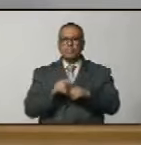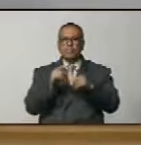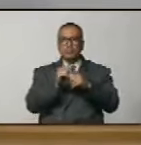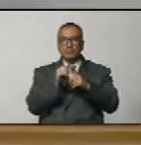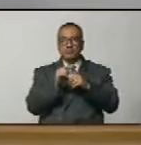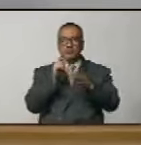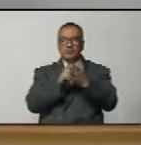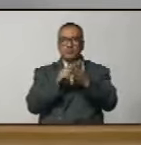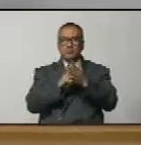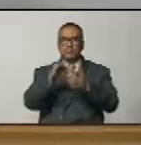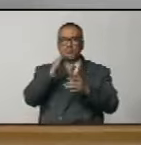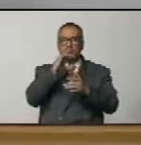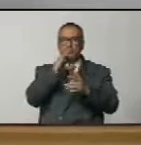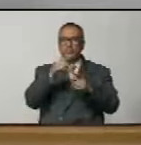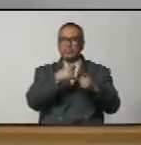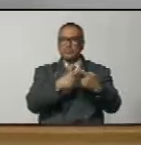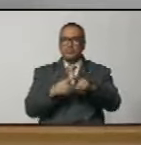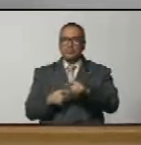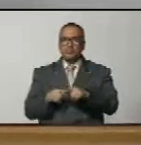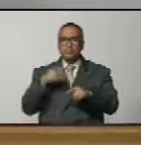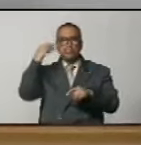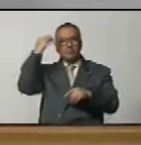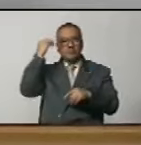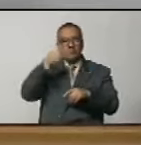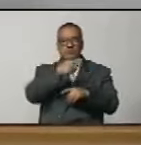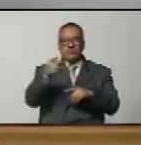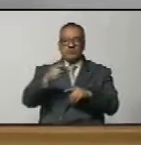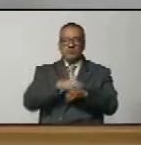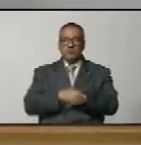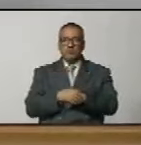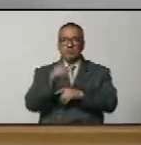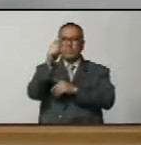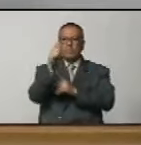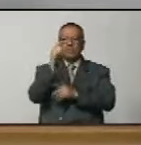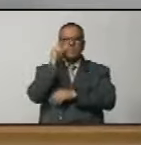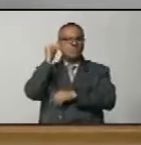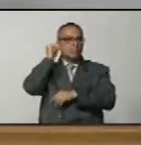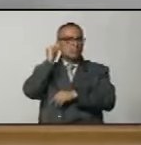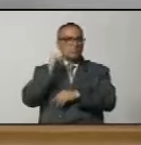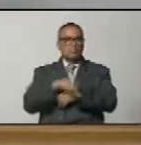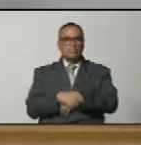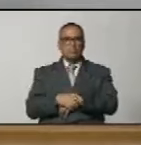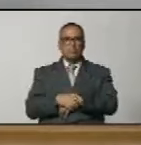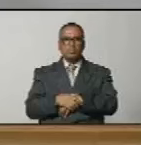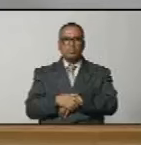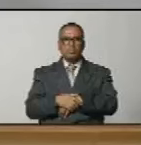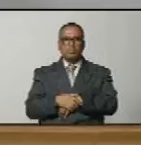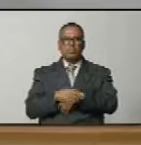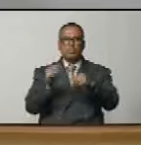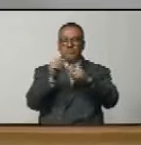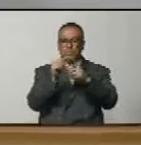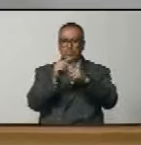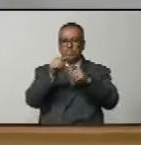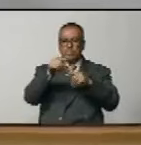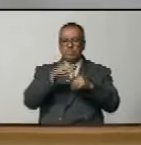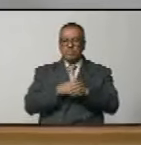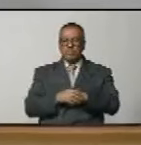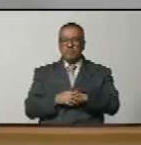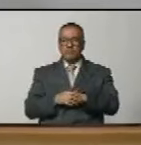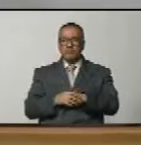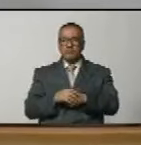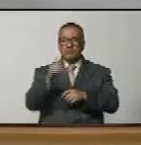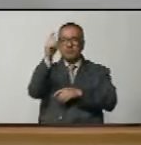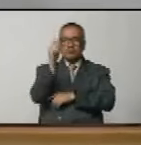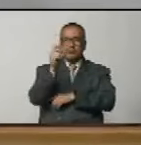espacio para puntos de información, opiniones, consideraciones de las diputadas y los diputados. Dejo el derecho de palabra al